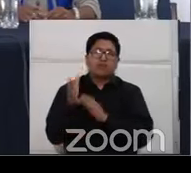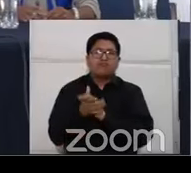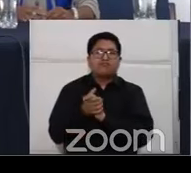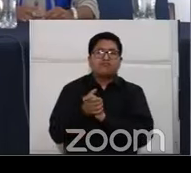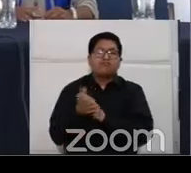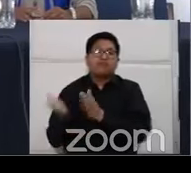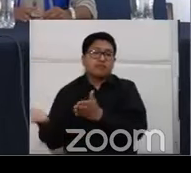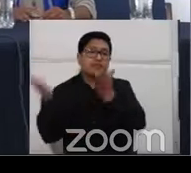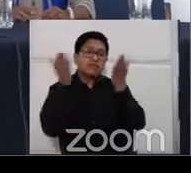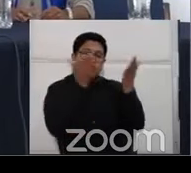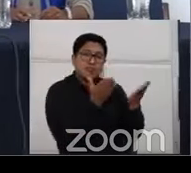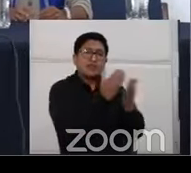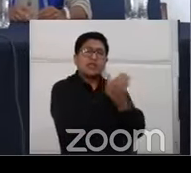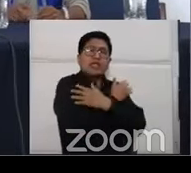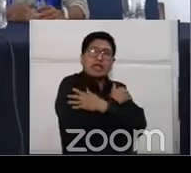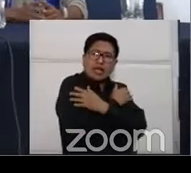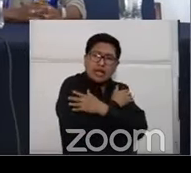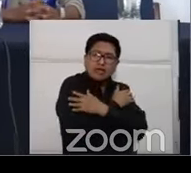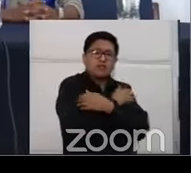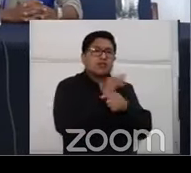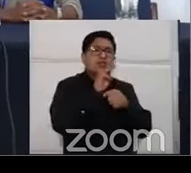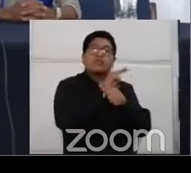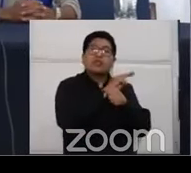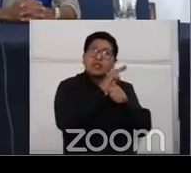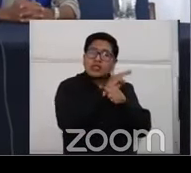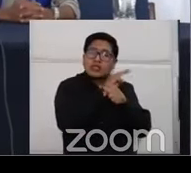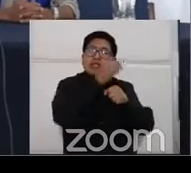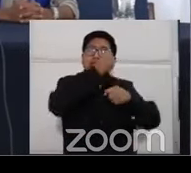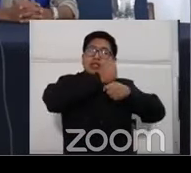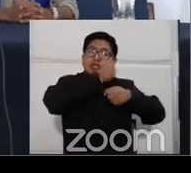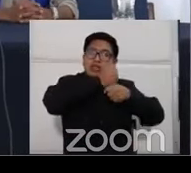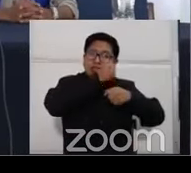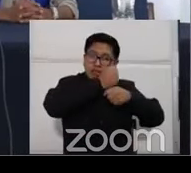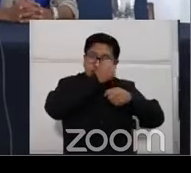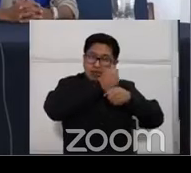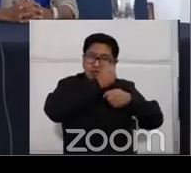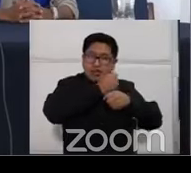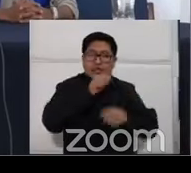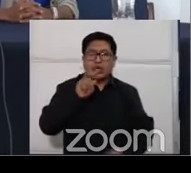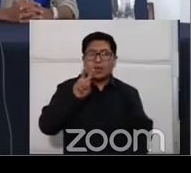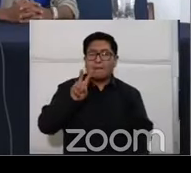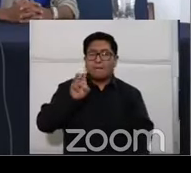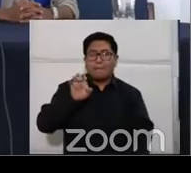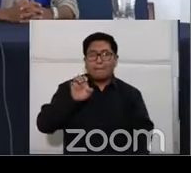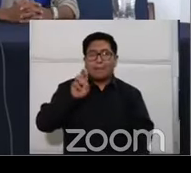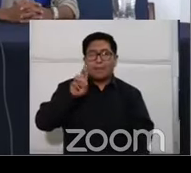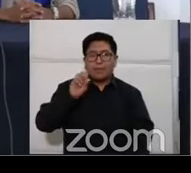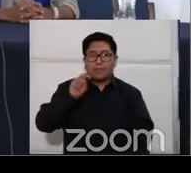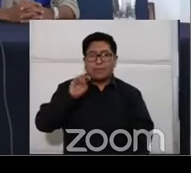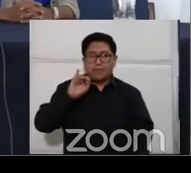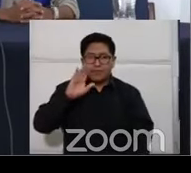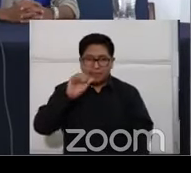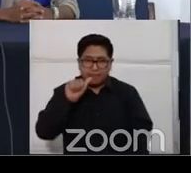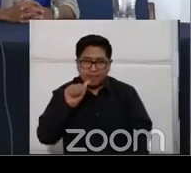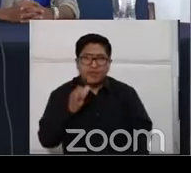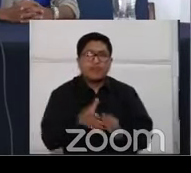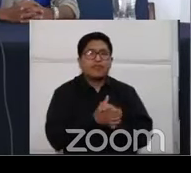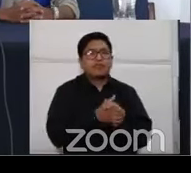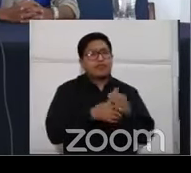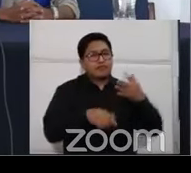fraternal para nuestra ministra de trabajo empleo y previsión social la compañera véronique a navia tejada un saludo